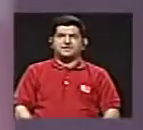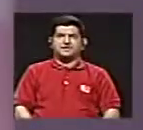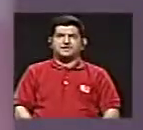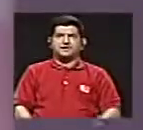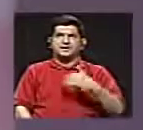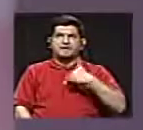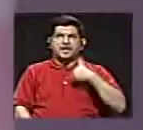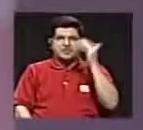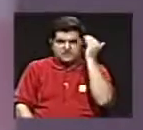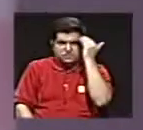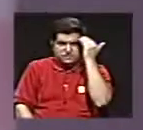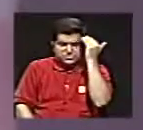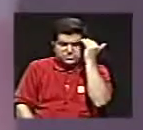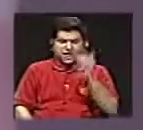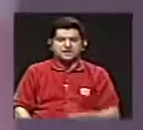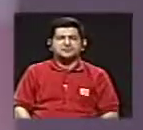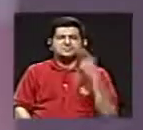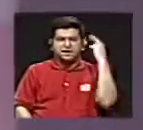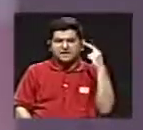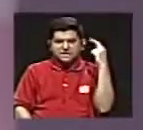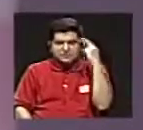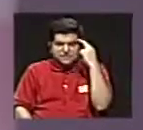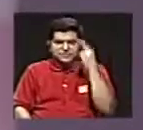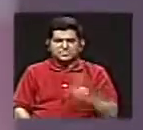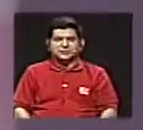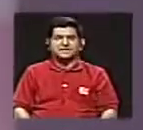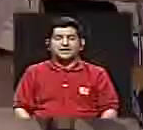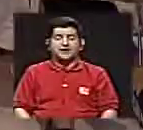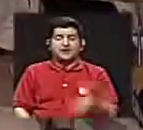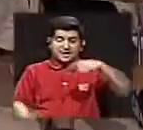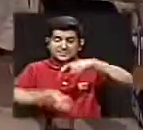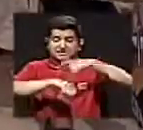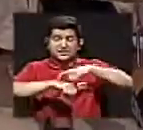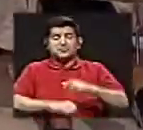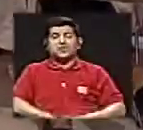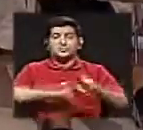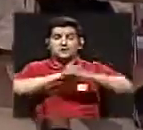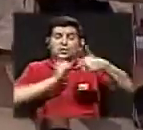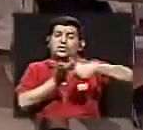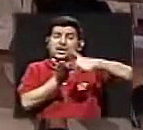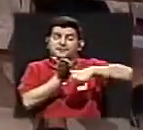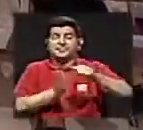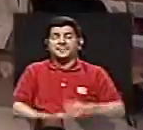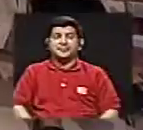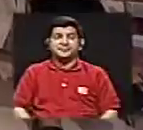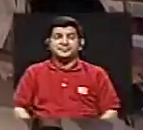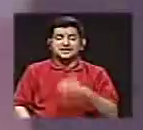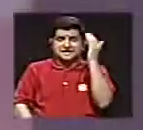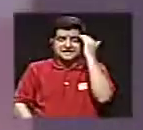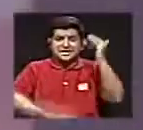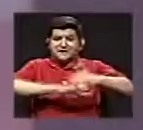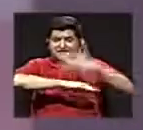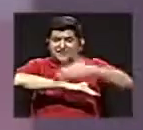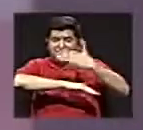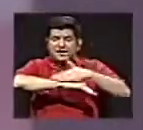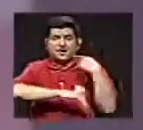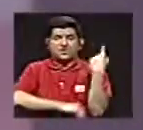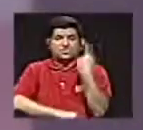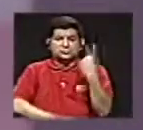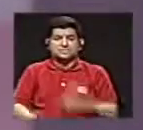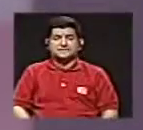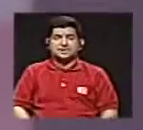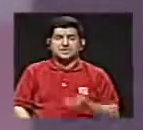Que tengan conciencia, que reflexionen. Bueno, estamos en campaña electoral, ¿verdad? Que sepan que la costa siempre, para nadie